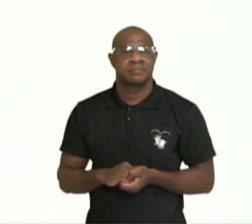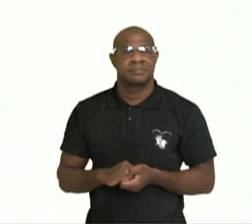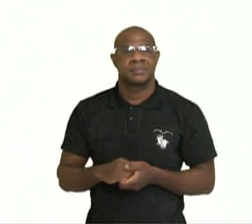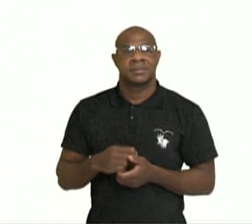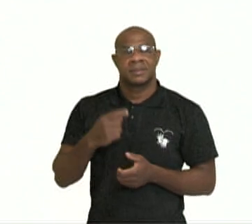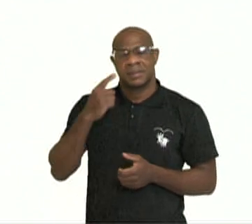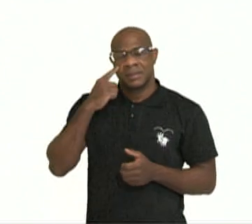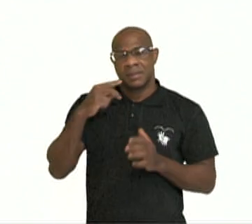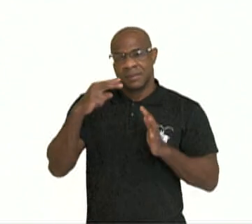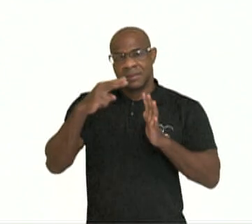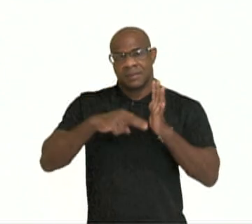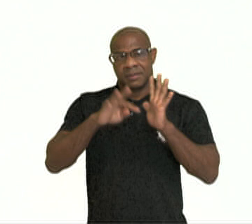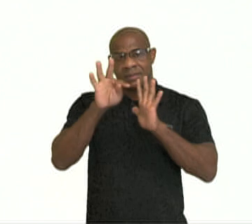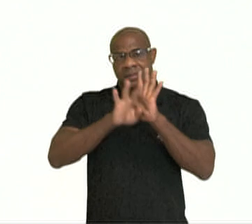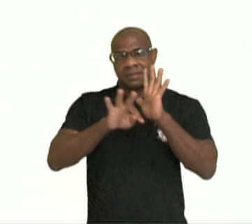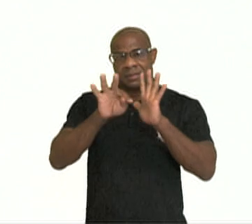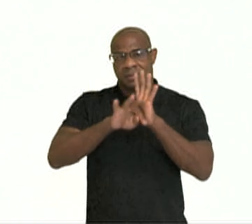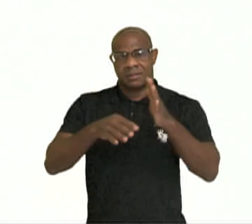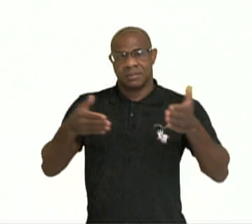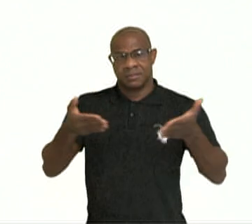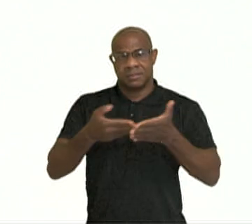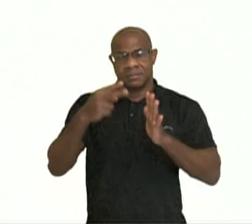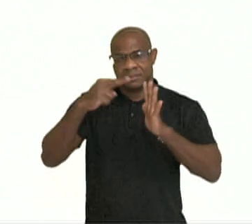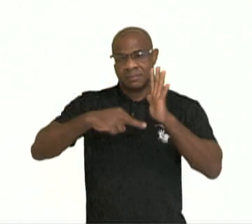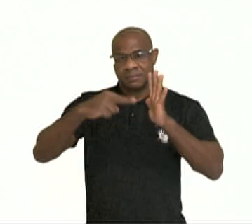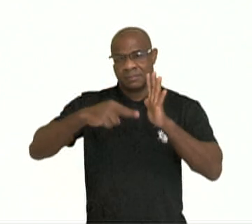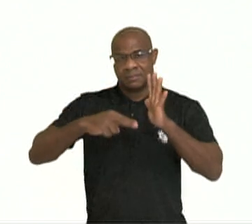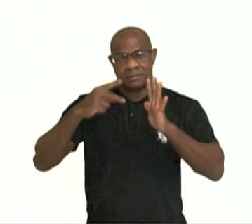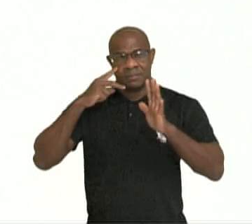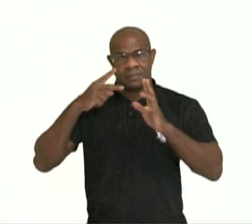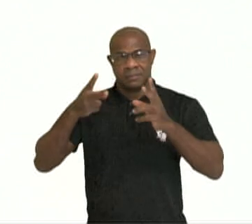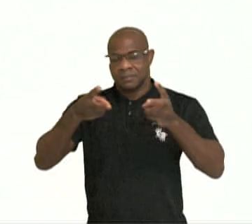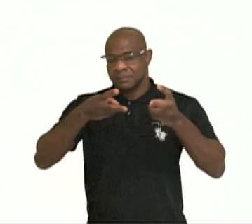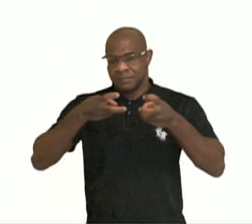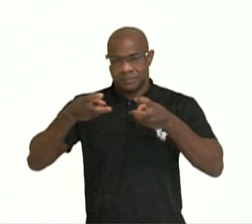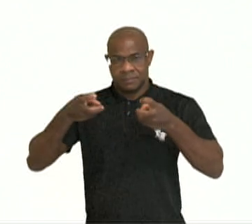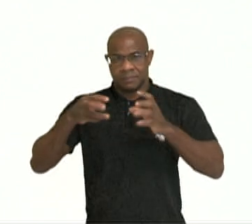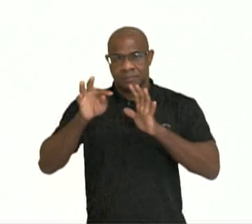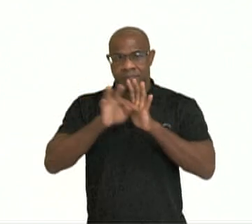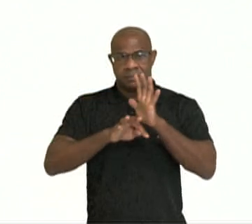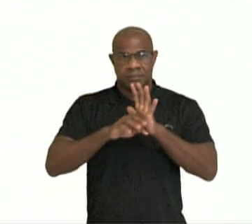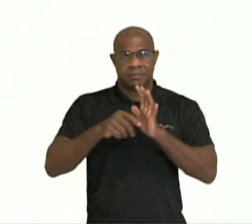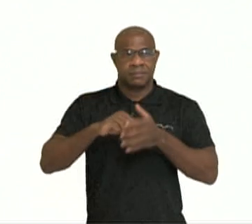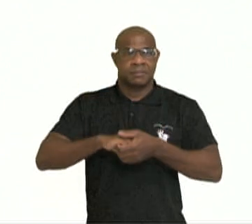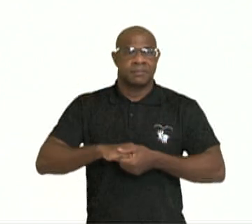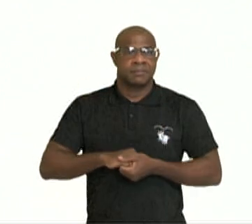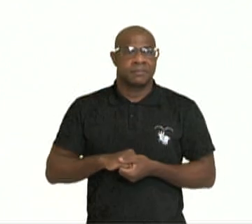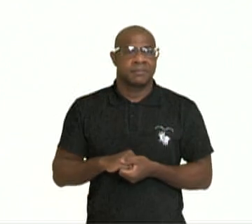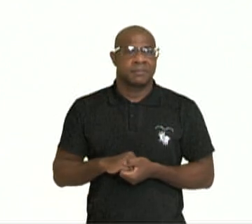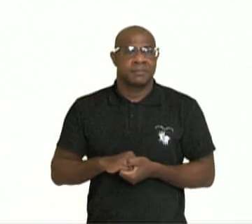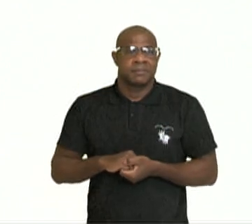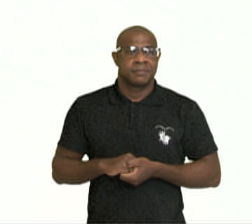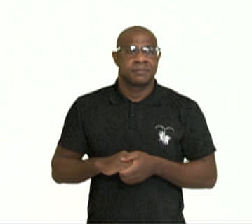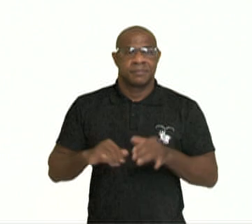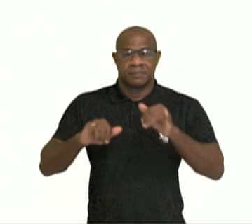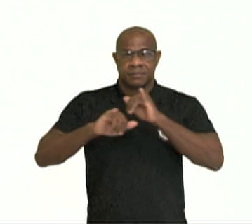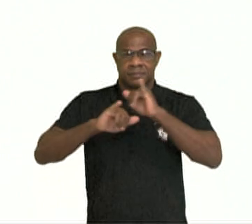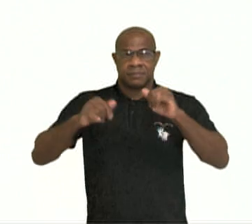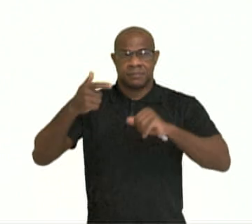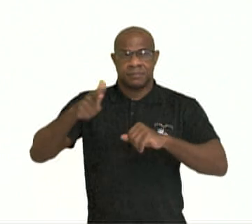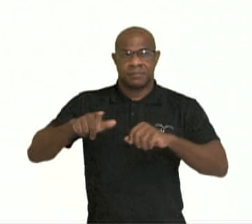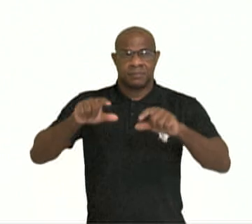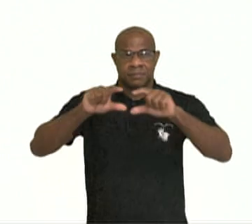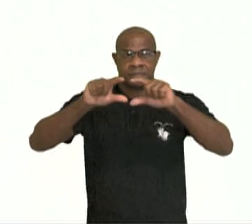lee nuevamente el titular, lee nuevamente aquí a manchete,